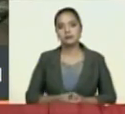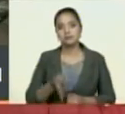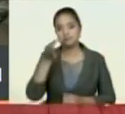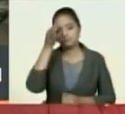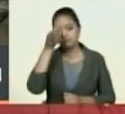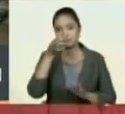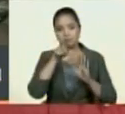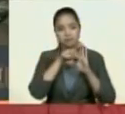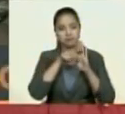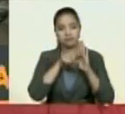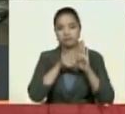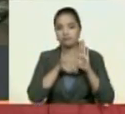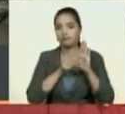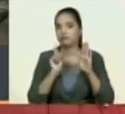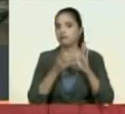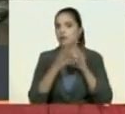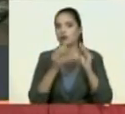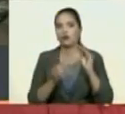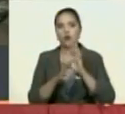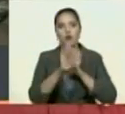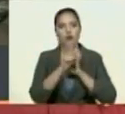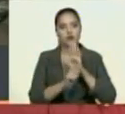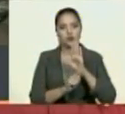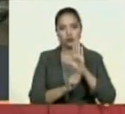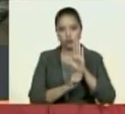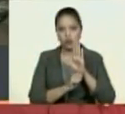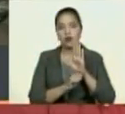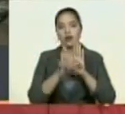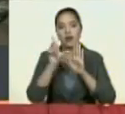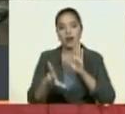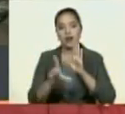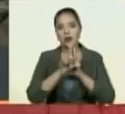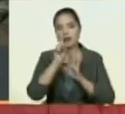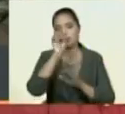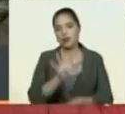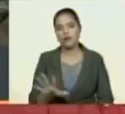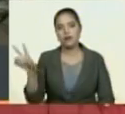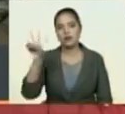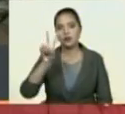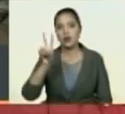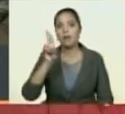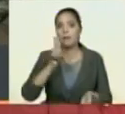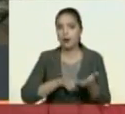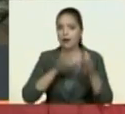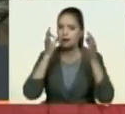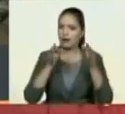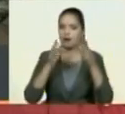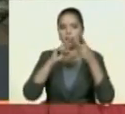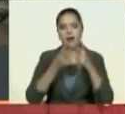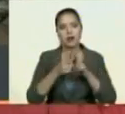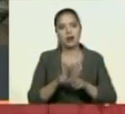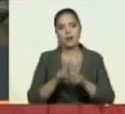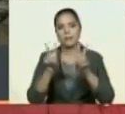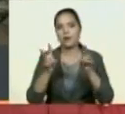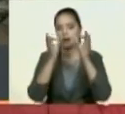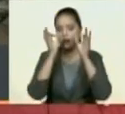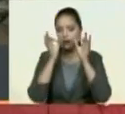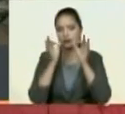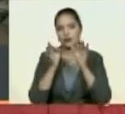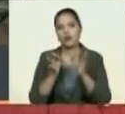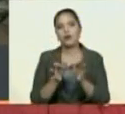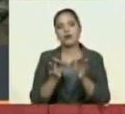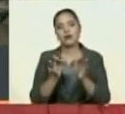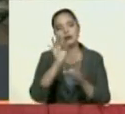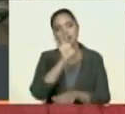cumpliremos todo lo que establece la Constitución y las leyes de la República para garantizar la paz y la seguridad